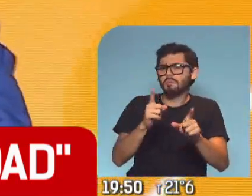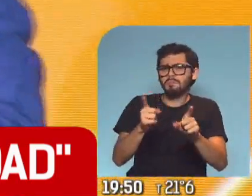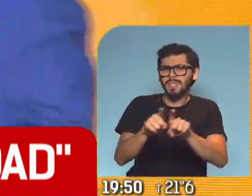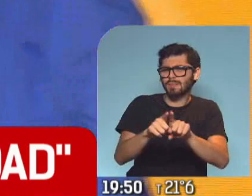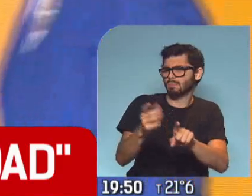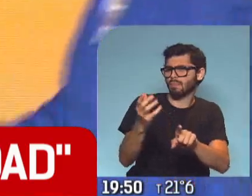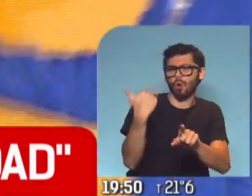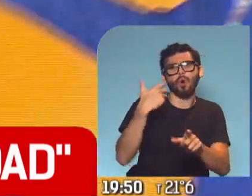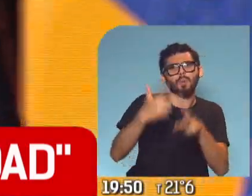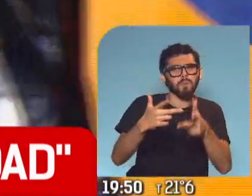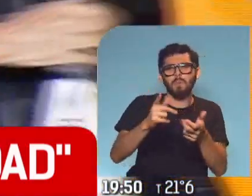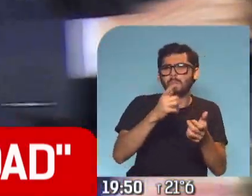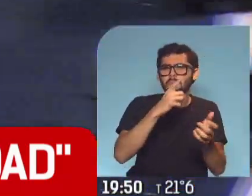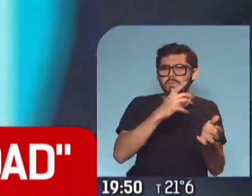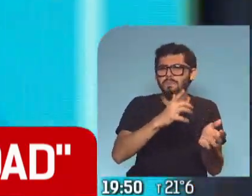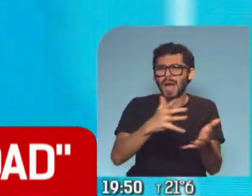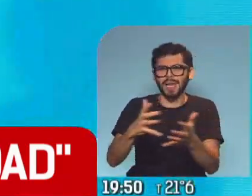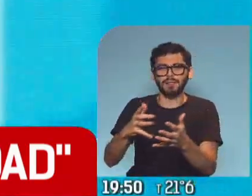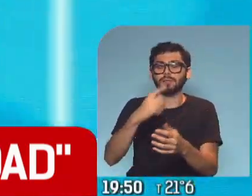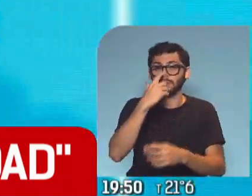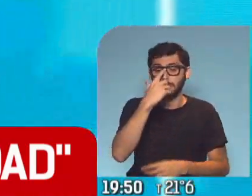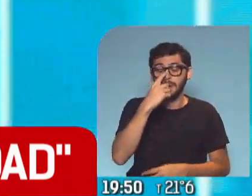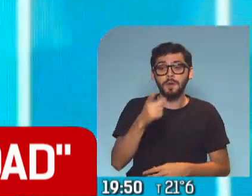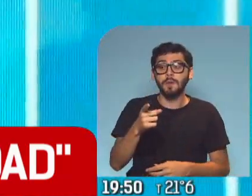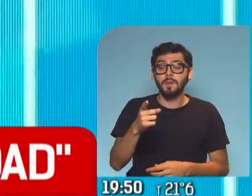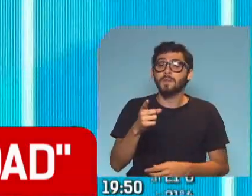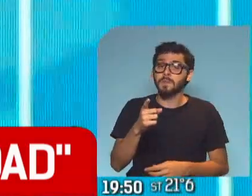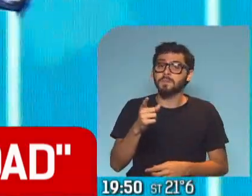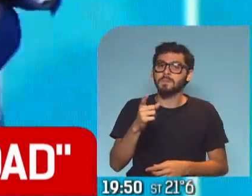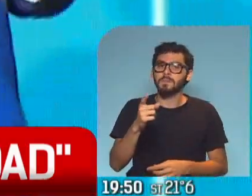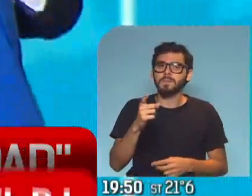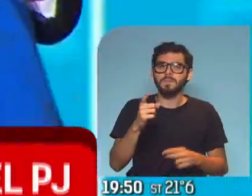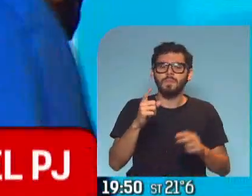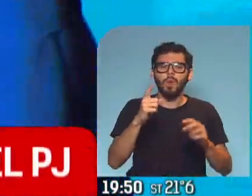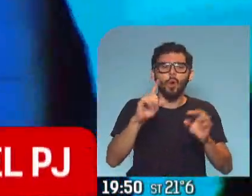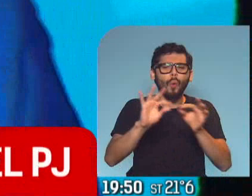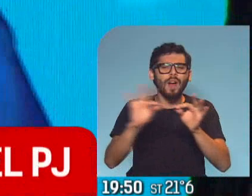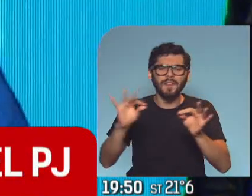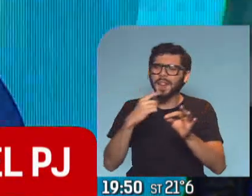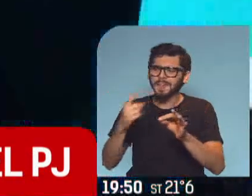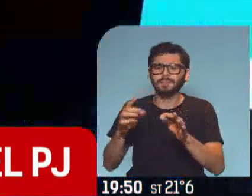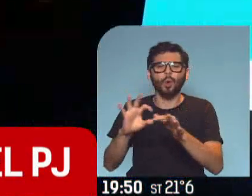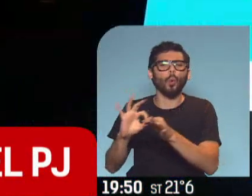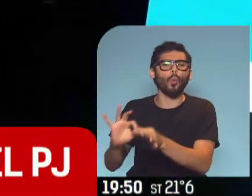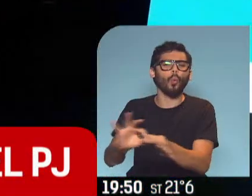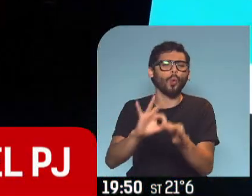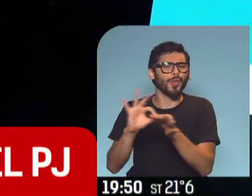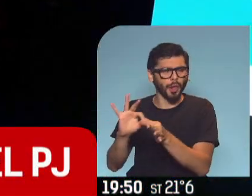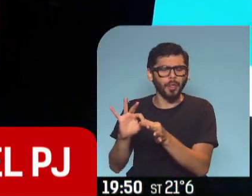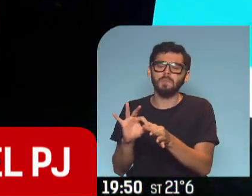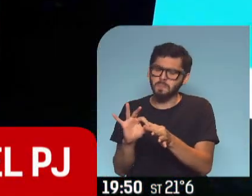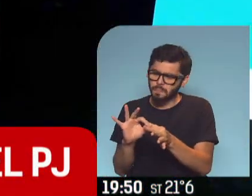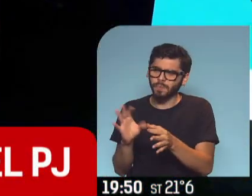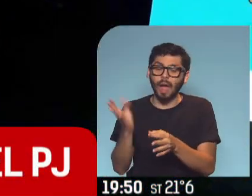últimas exposiciones. Insisto, habló, bien te quedás con otro fragmento, habló de la unidad. Él en algún momento pidió más